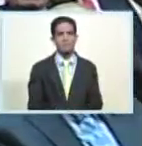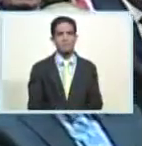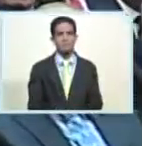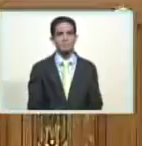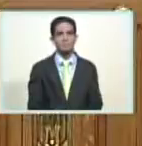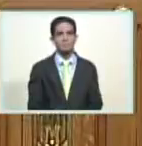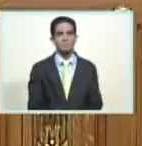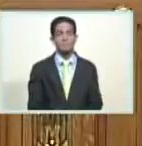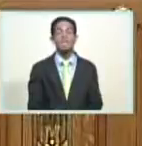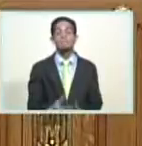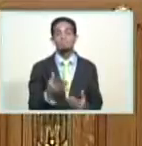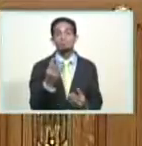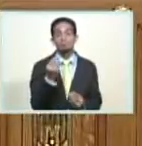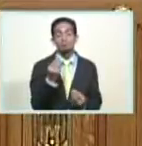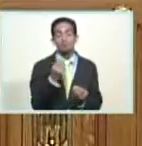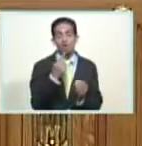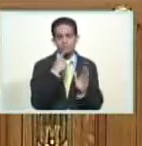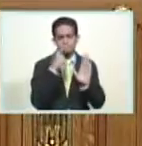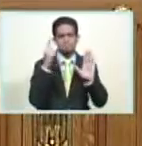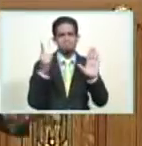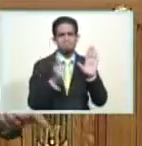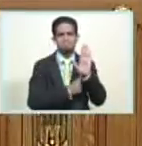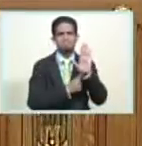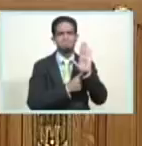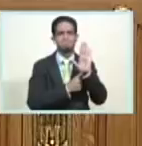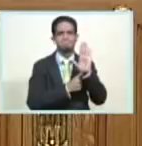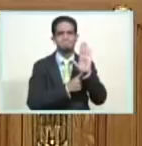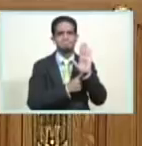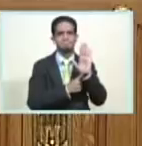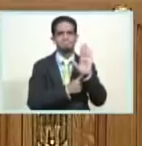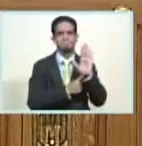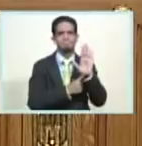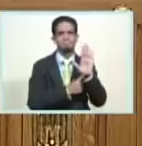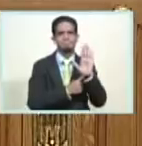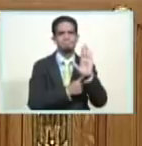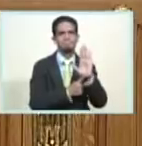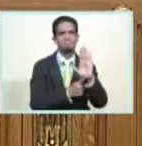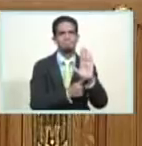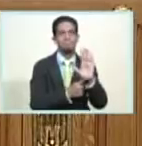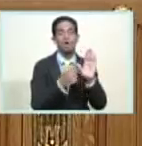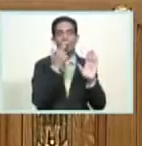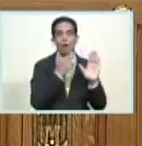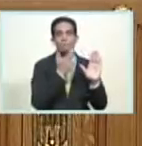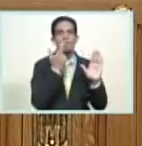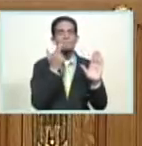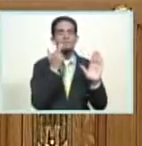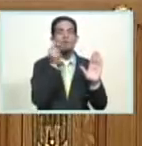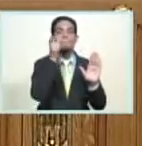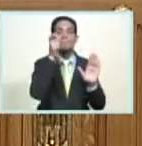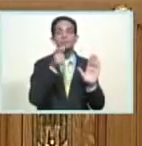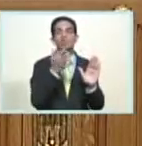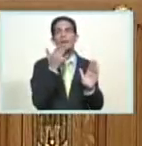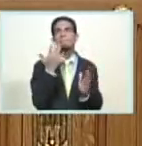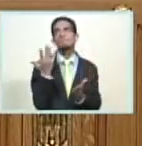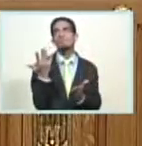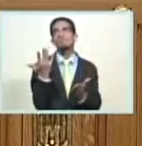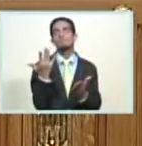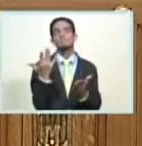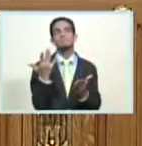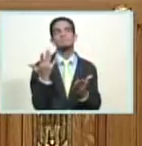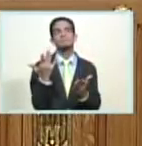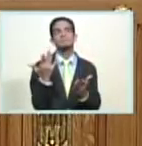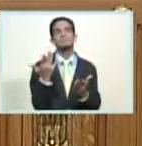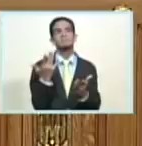Y mucho compromiso revolucionario, compromiso demostrado en los resultados. Porque hay gente que se tira